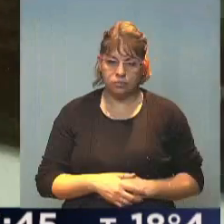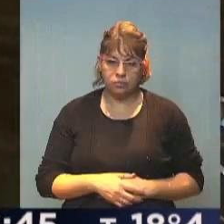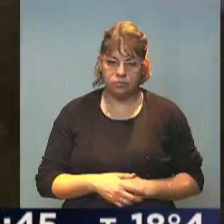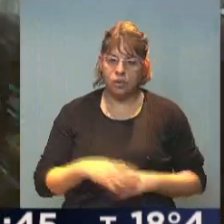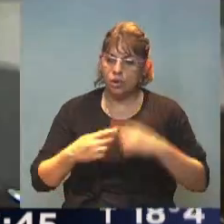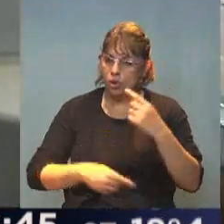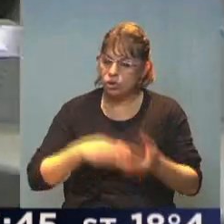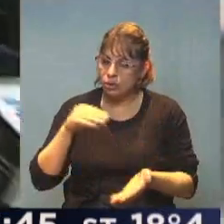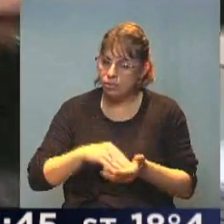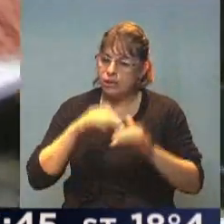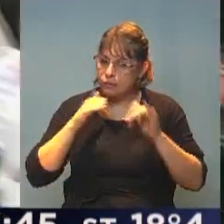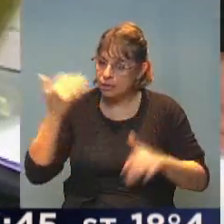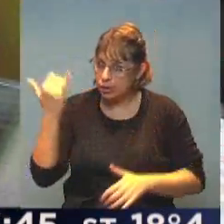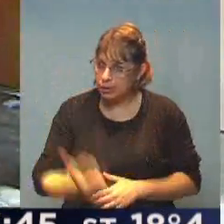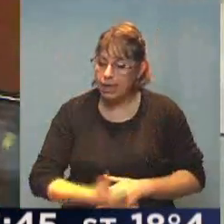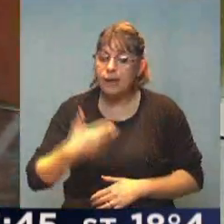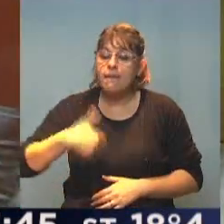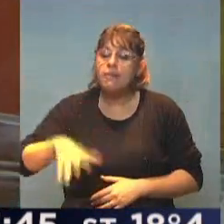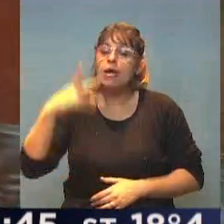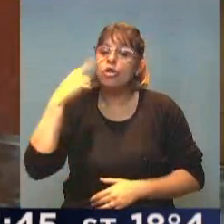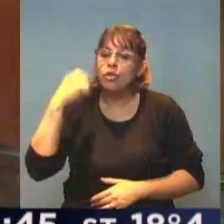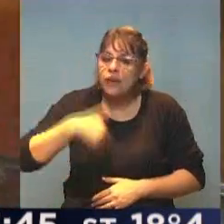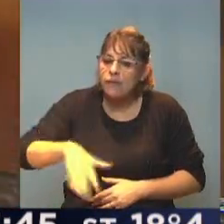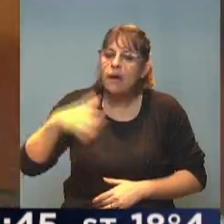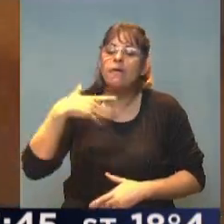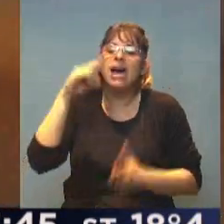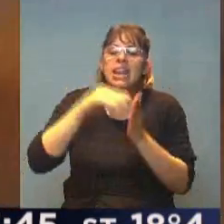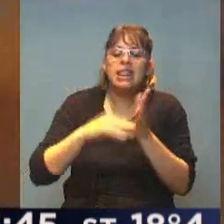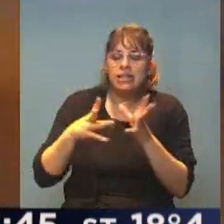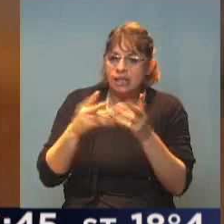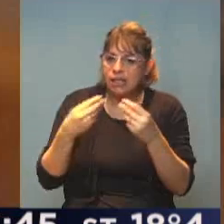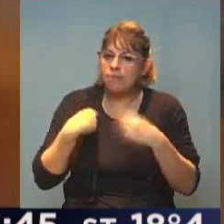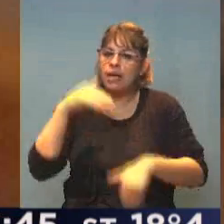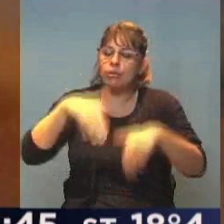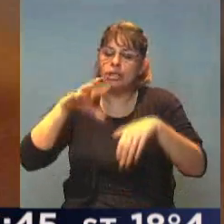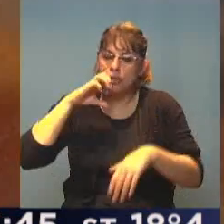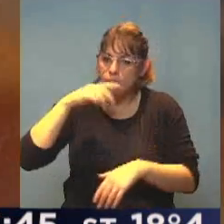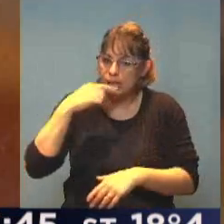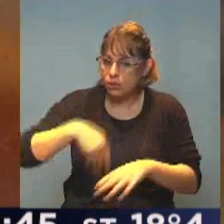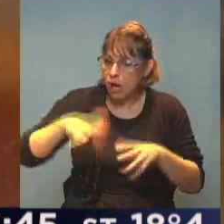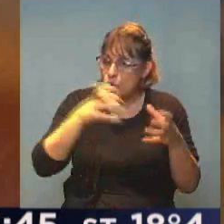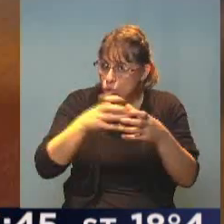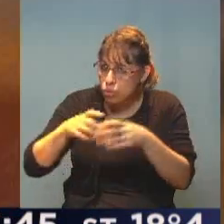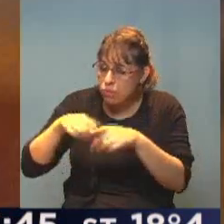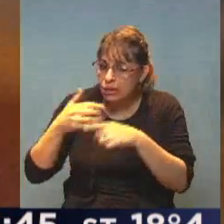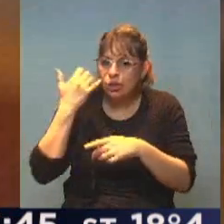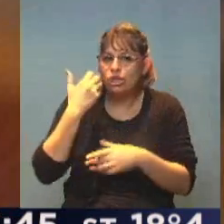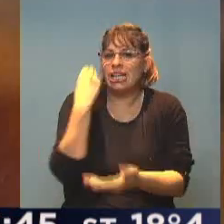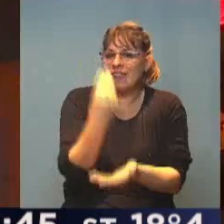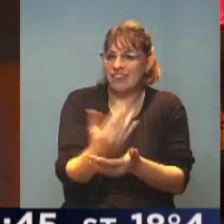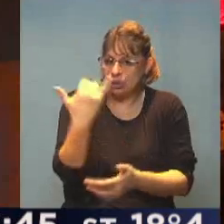debemos con más información y a 48 horas del cierre de listas para las pasos la mayoría de las agrupaciones políticas ya tienen a sus